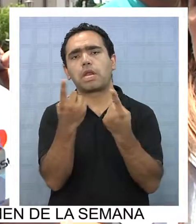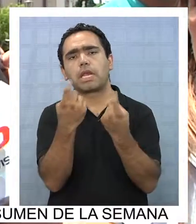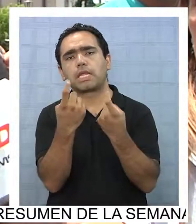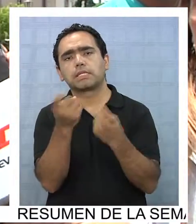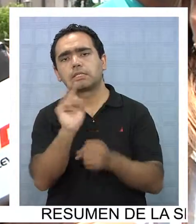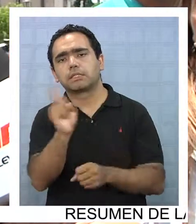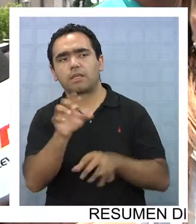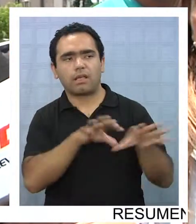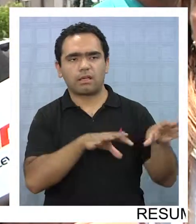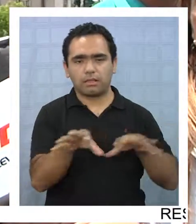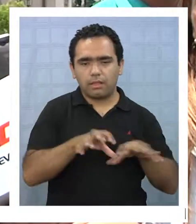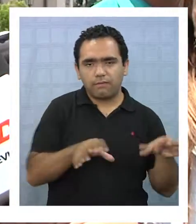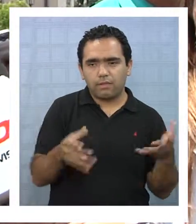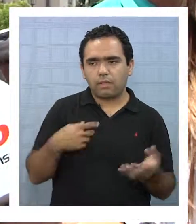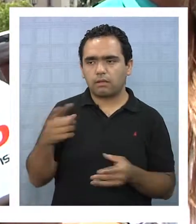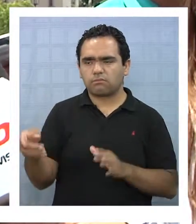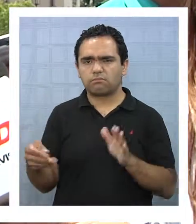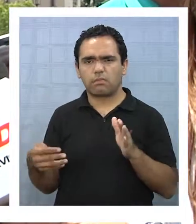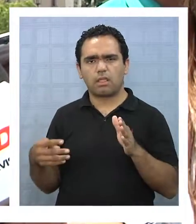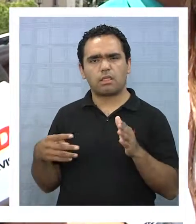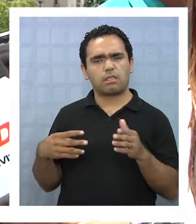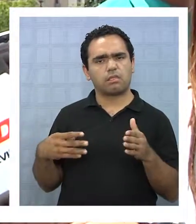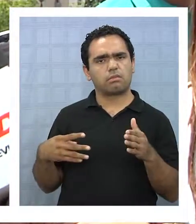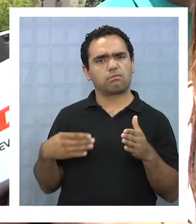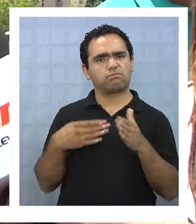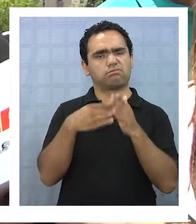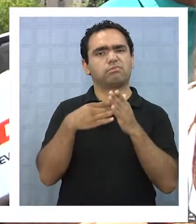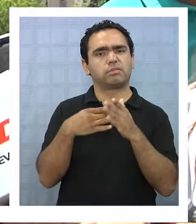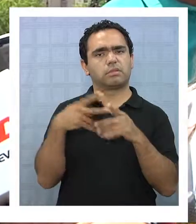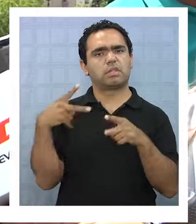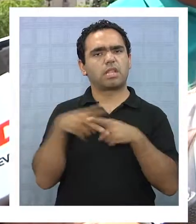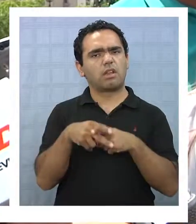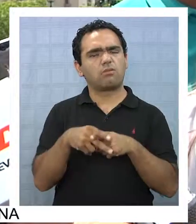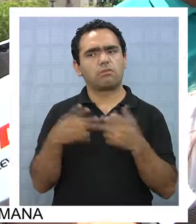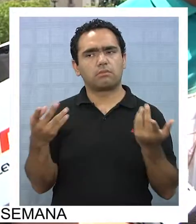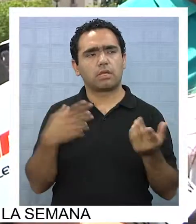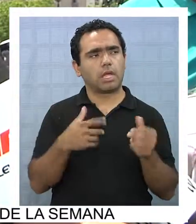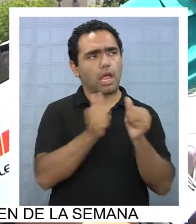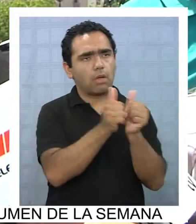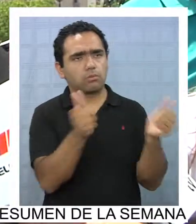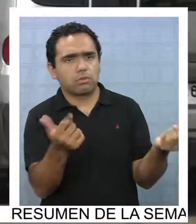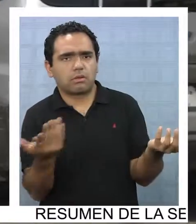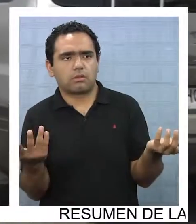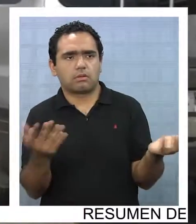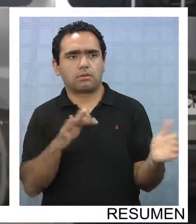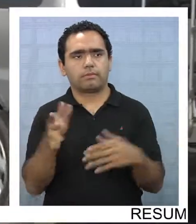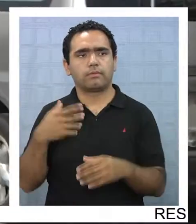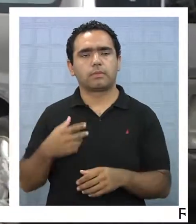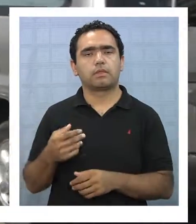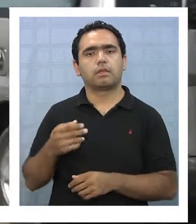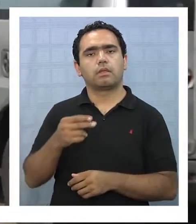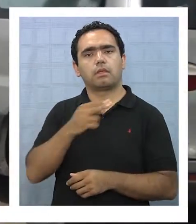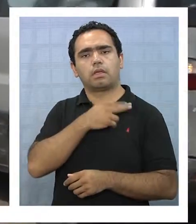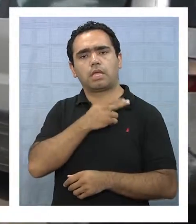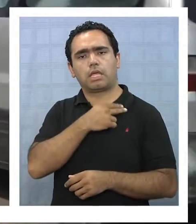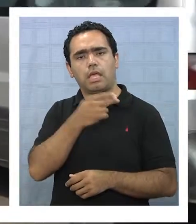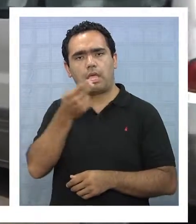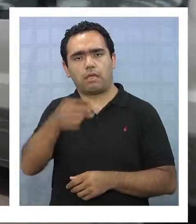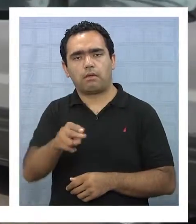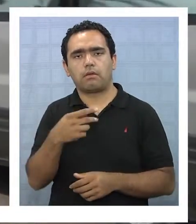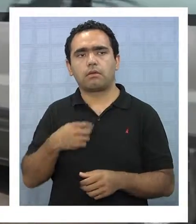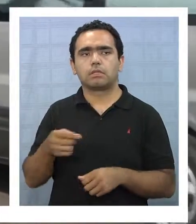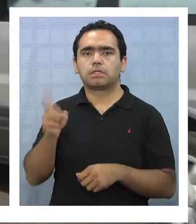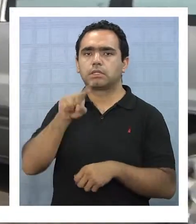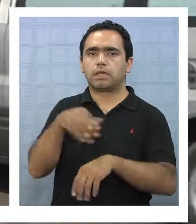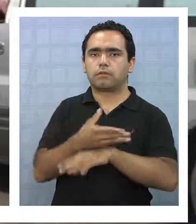escándalo en una actividad que también tenemos que empezar a equilibrar cuando están nuestras autoridades. El jefe comunal ignora que los